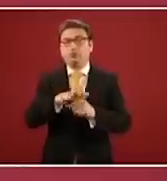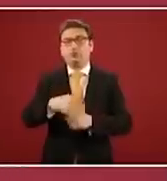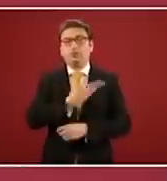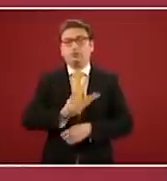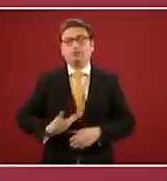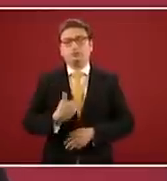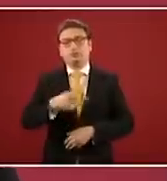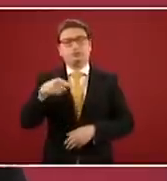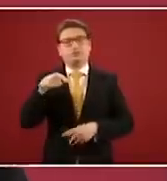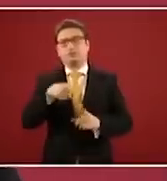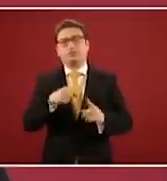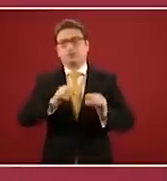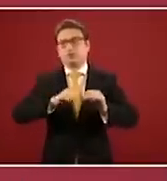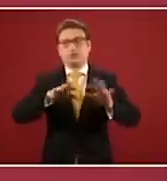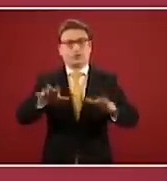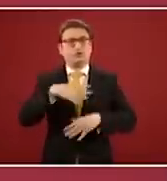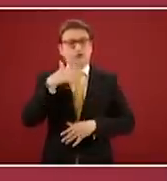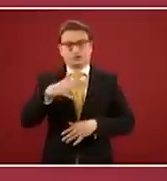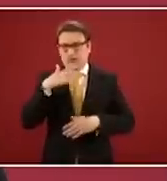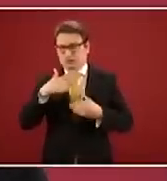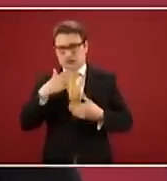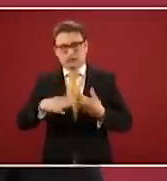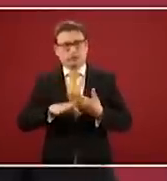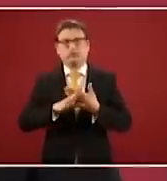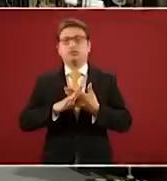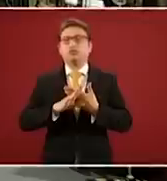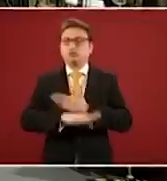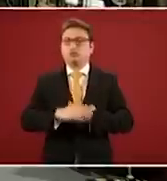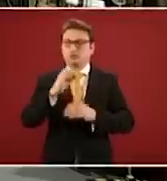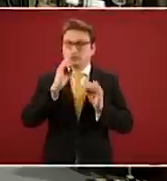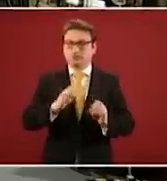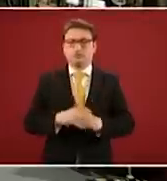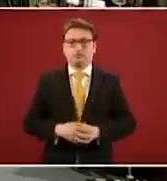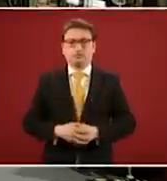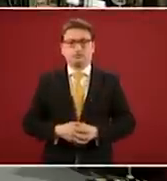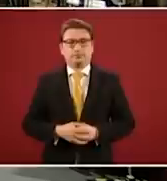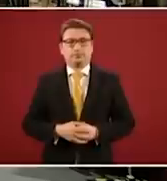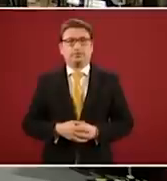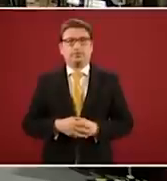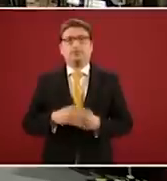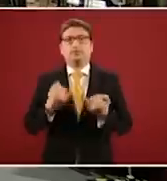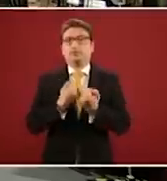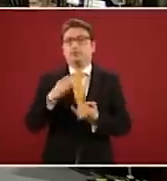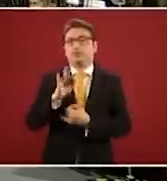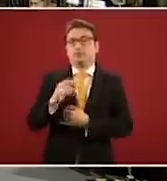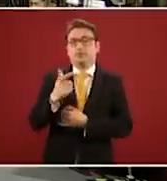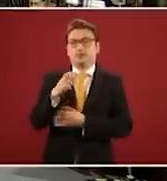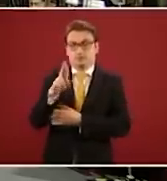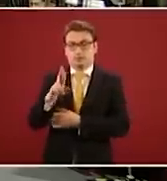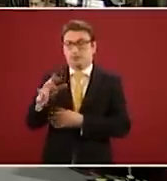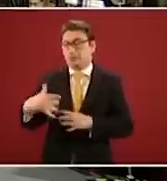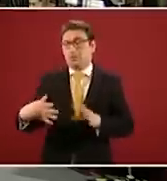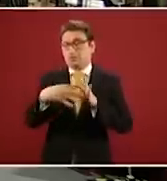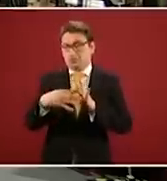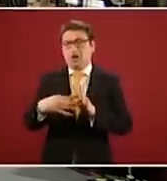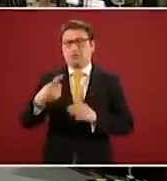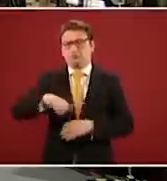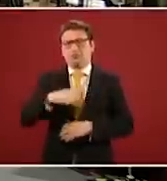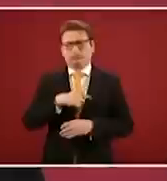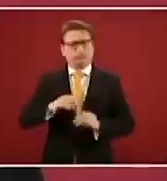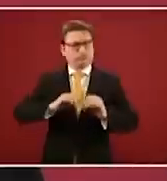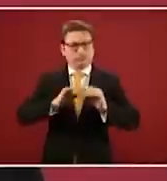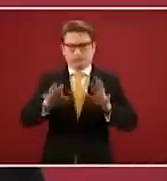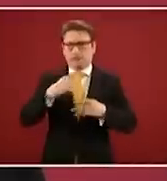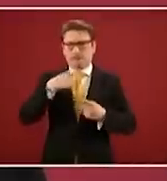es muy clara: cero tolerancia a la corrupción y a la impunidad. ¿Y con la Fiscalía si hay esa? Con la Fiscalía hemos generado el mayor